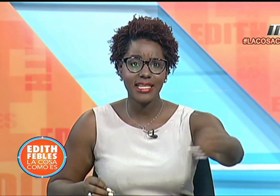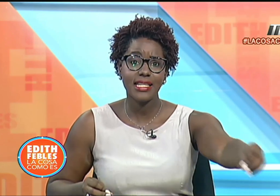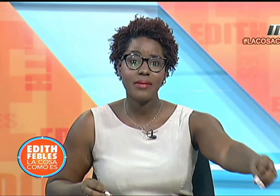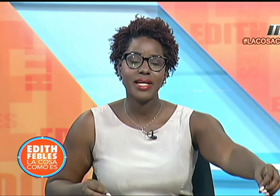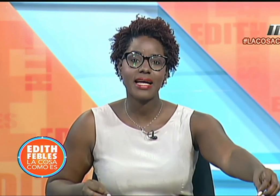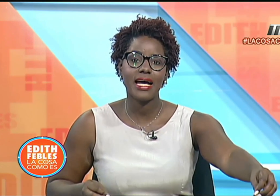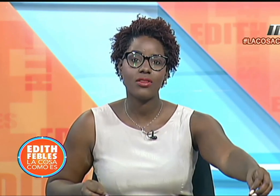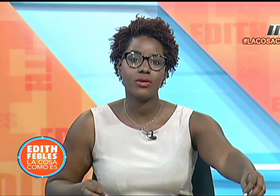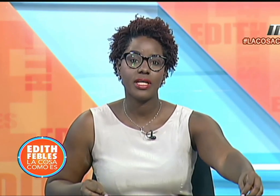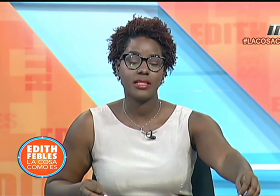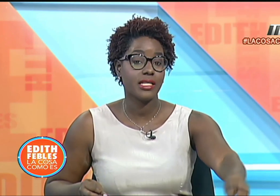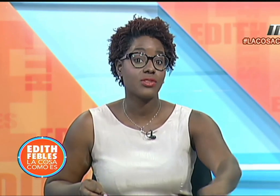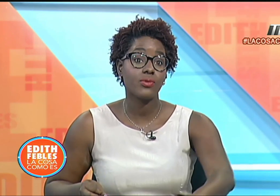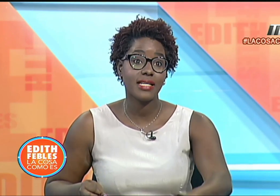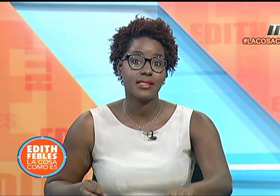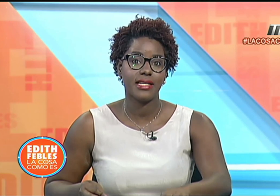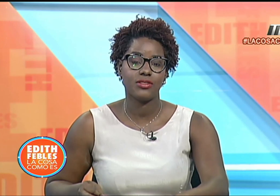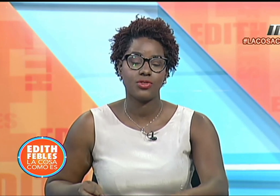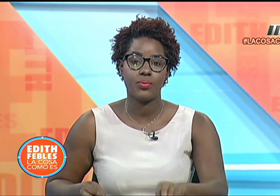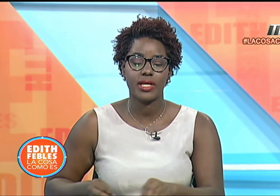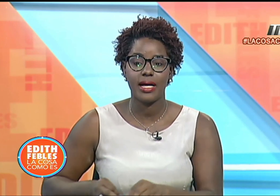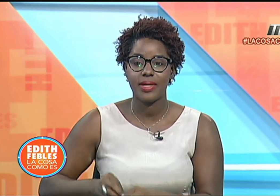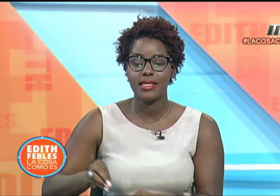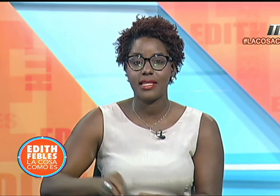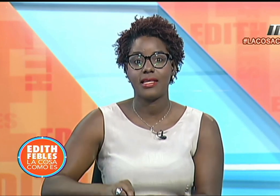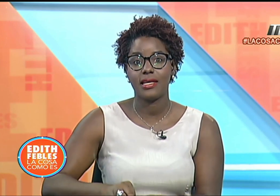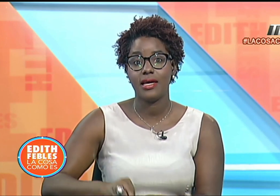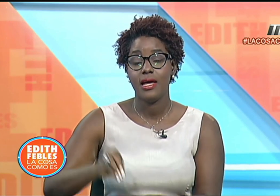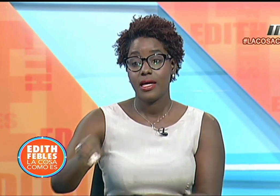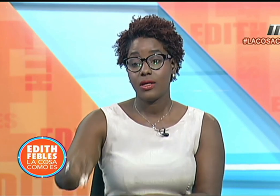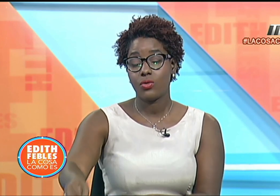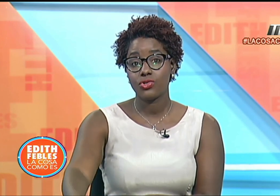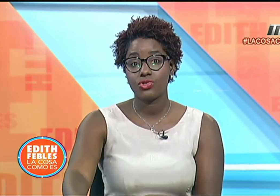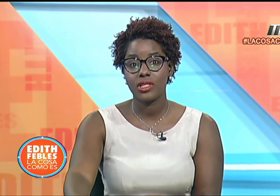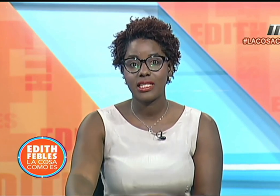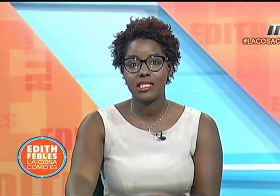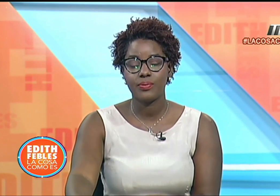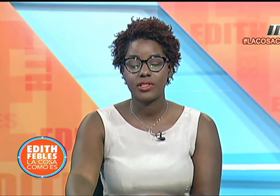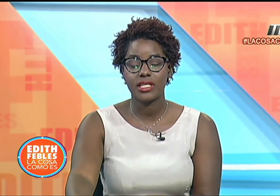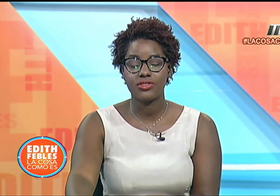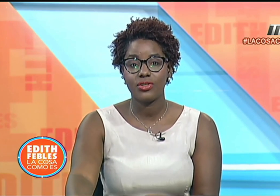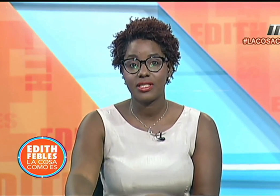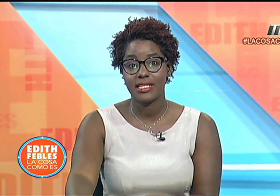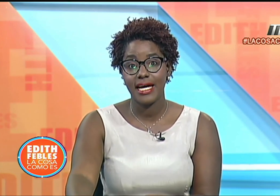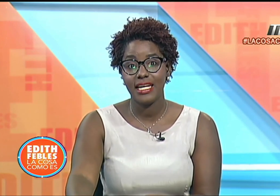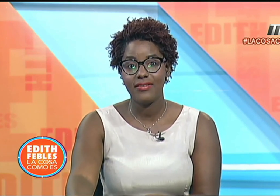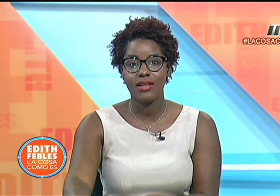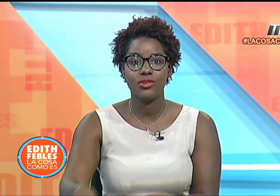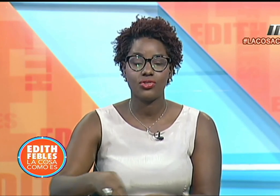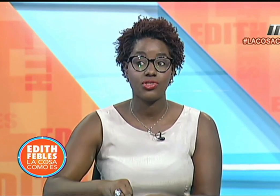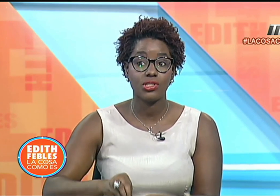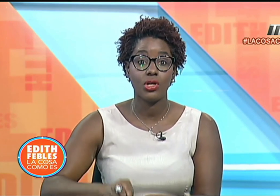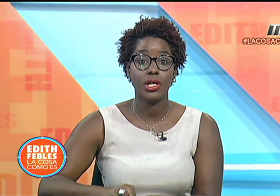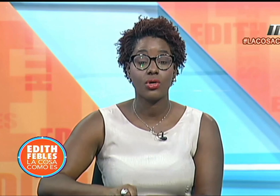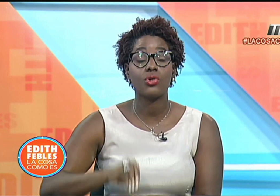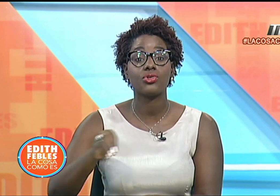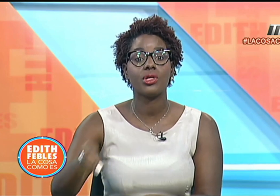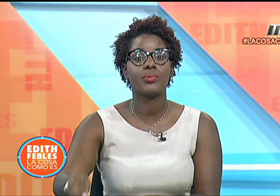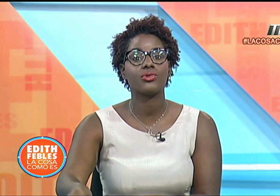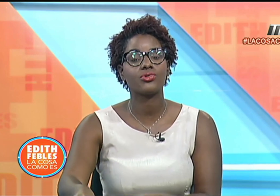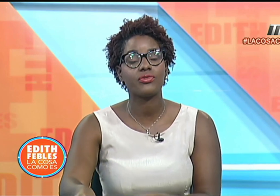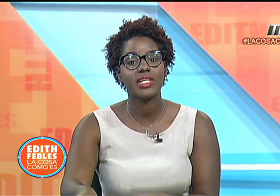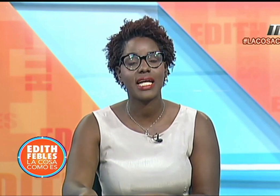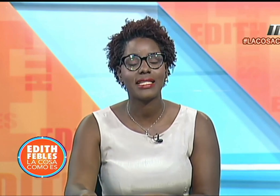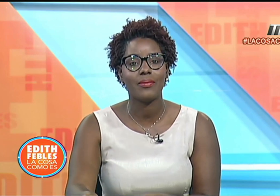la cadena de mercado tiene su base en esto, porque a medida de que el costo de transportación se ha elevado, entonces el costo